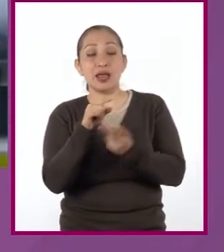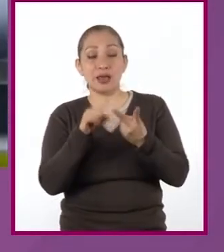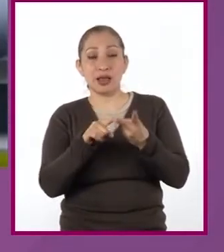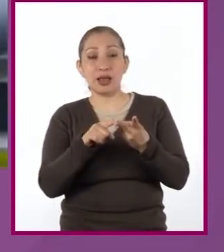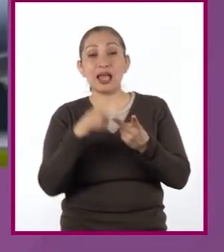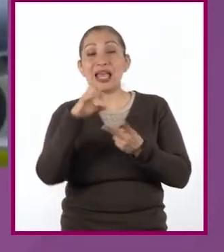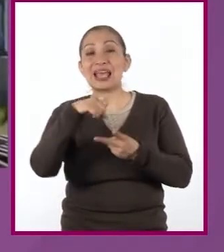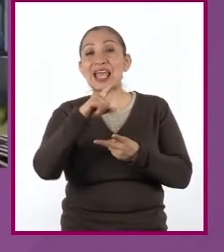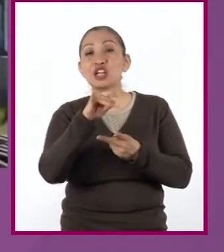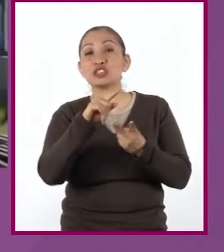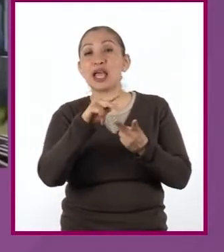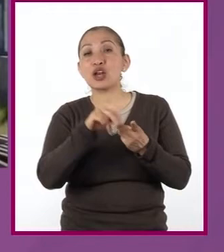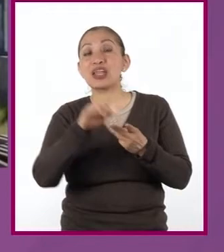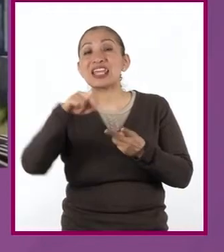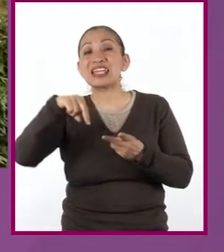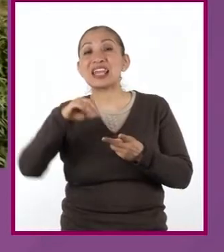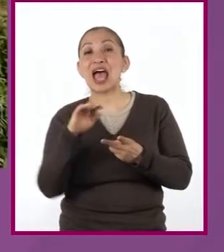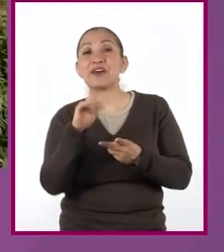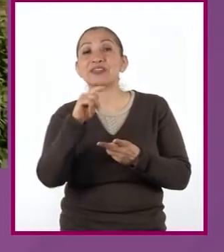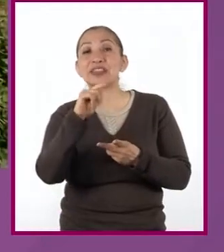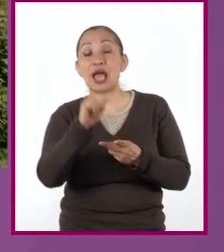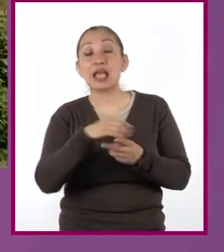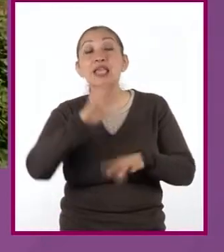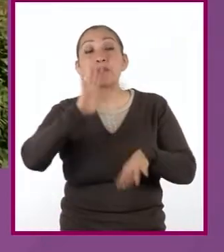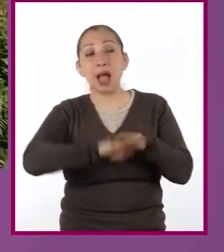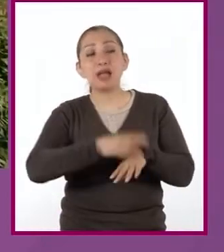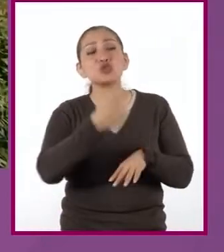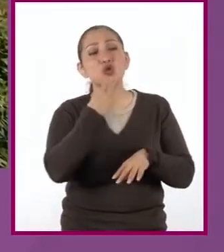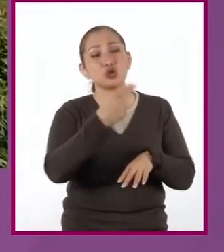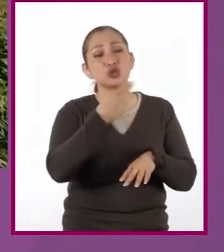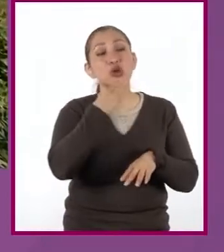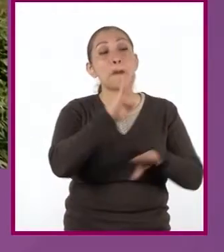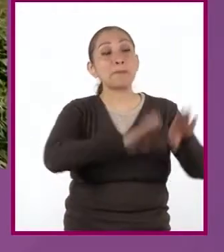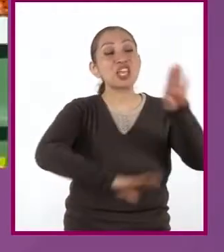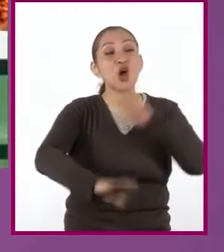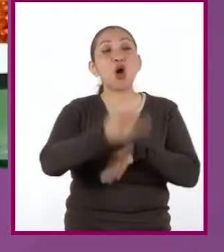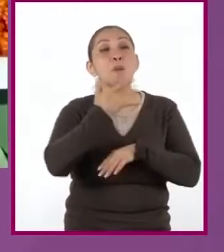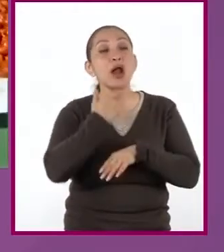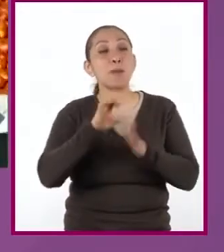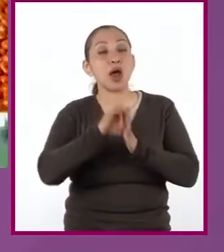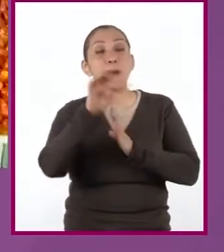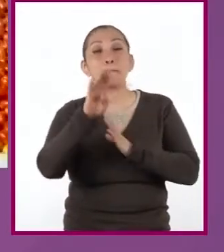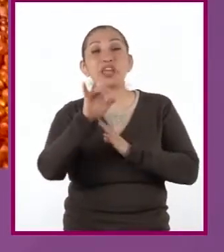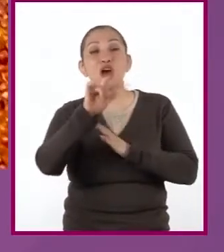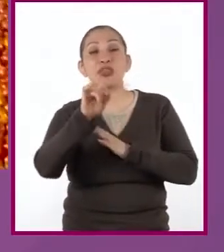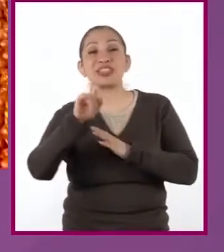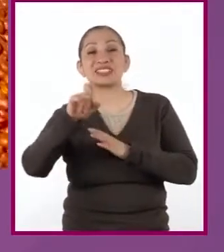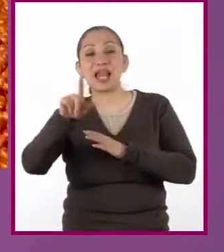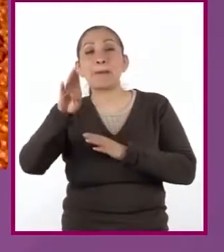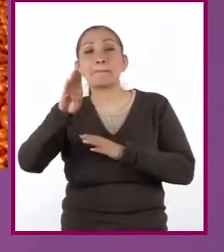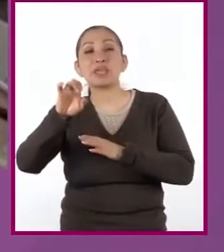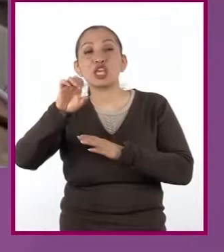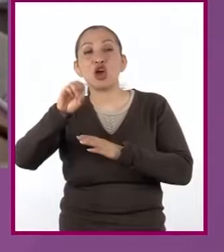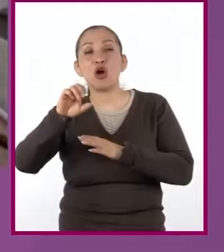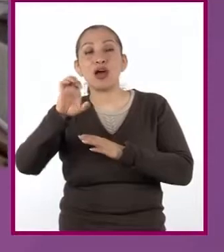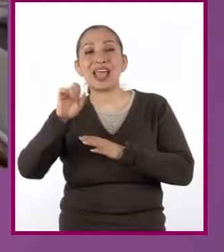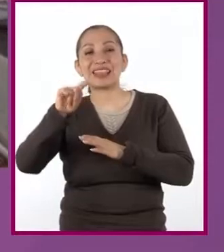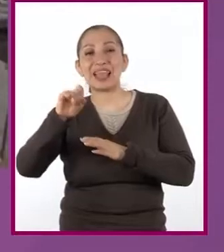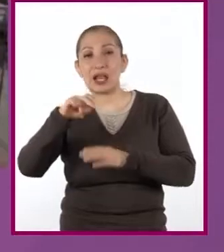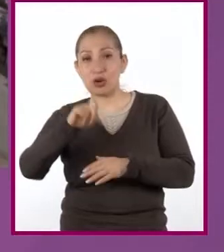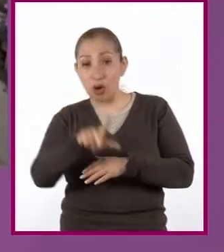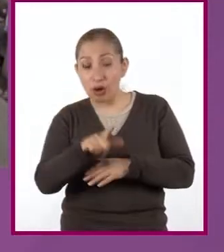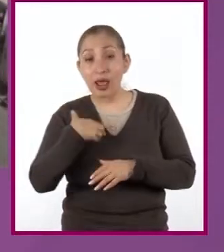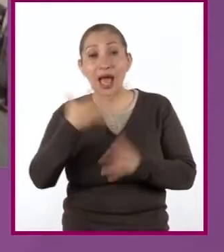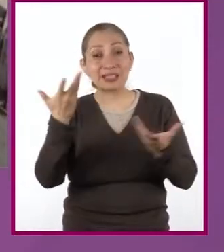gasolina, queroseno y nafta, e incrementar el uso de biocombustibles como biodiesel y bioetanol.